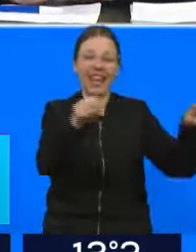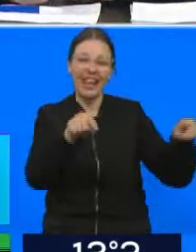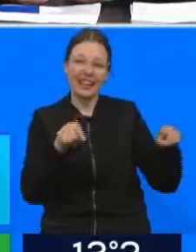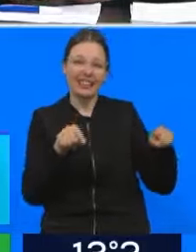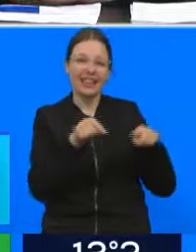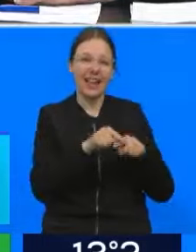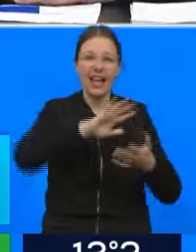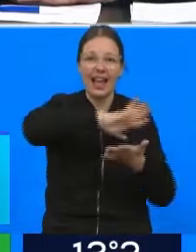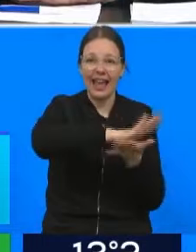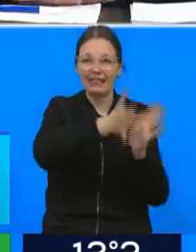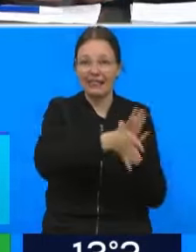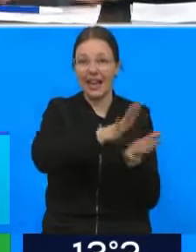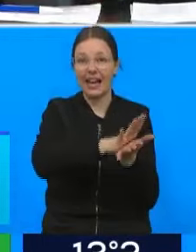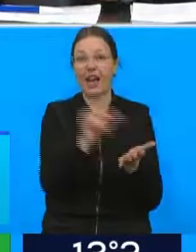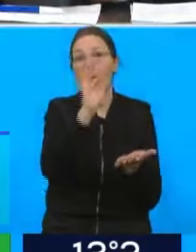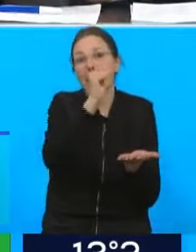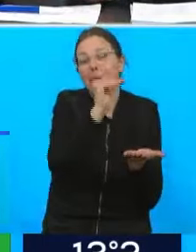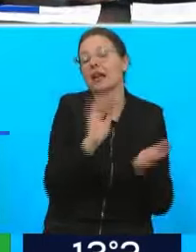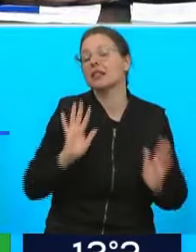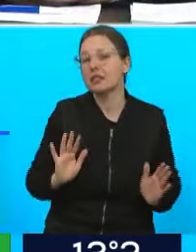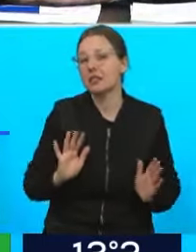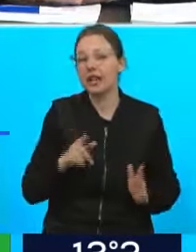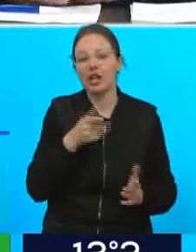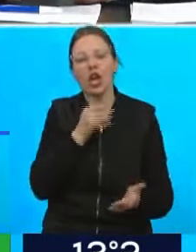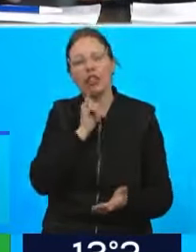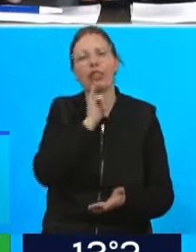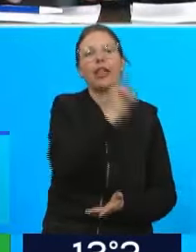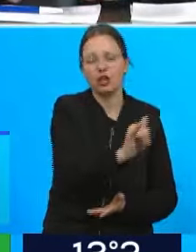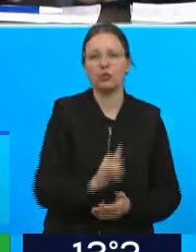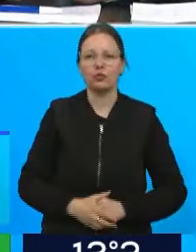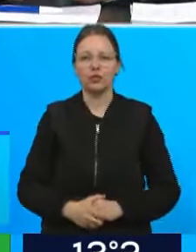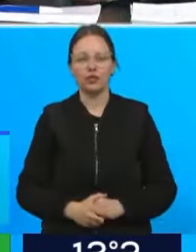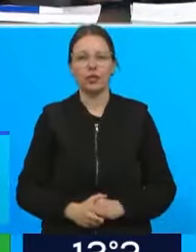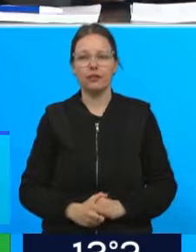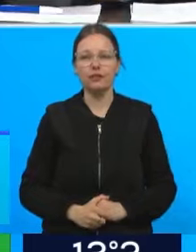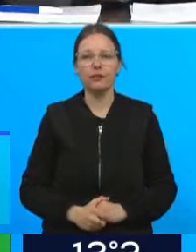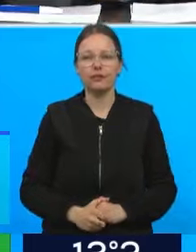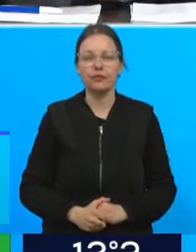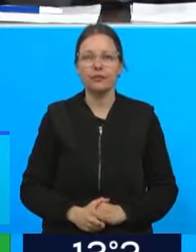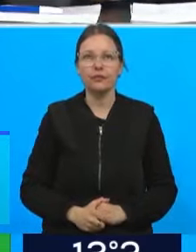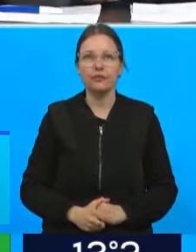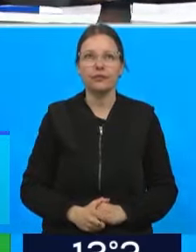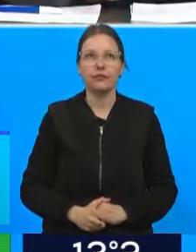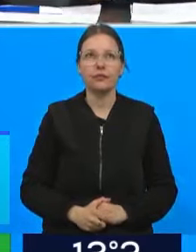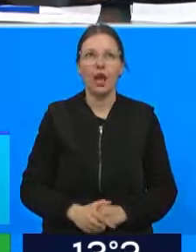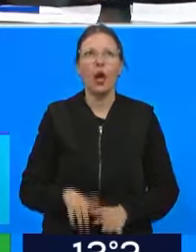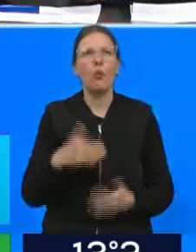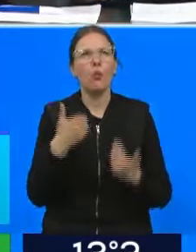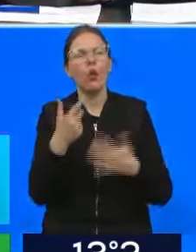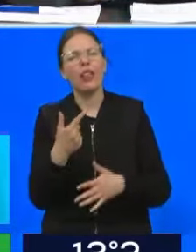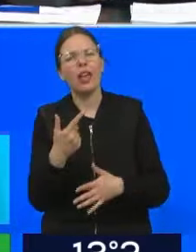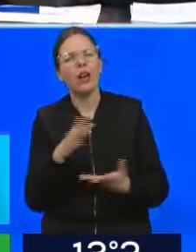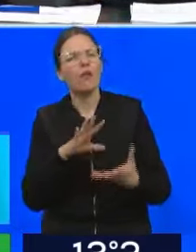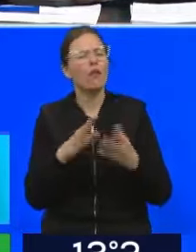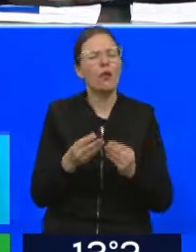bien realizan las denuncias para recibir algún tipo de asistencia, tienen más espaldas para seguir adelante. Tal vez estén cuestionando el cómo, Marcelo, y no el